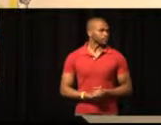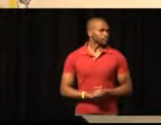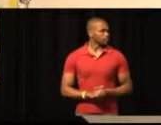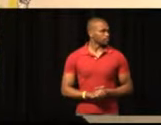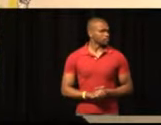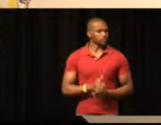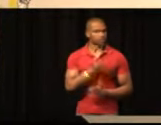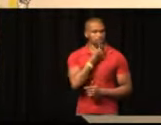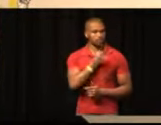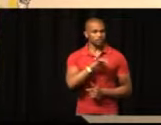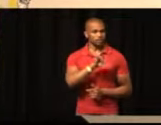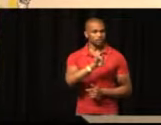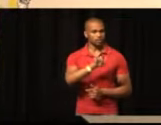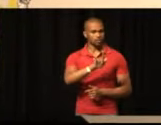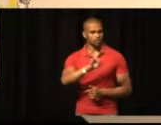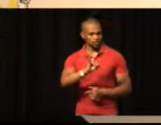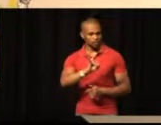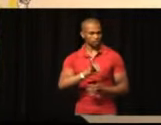Stingbill, DGI.